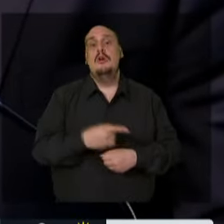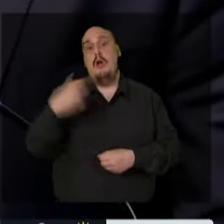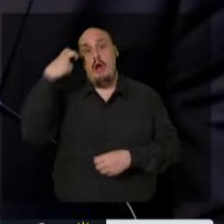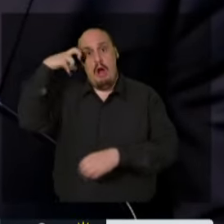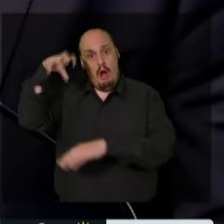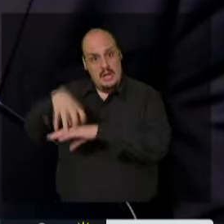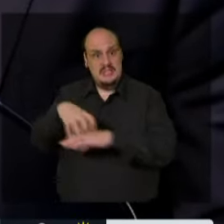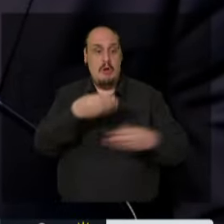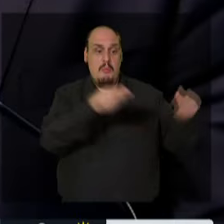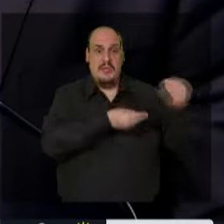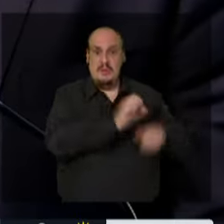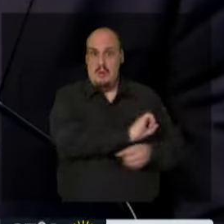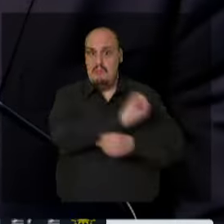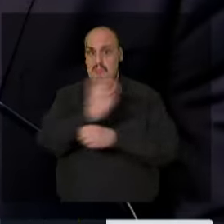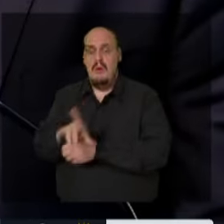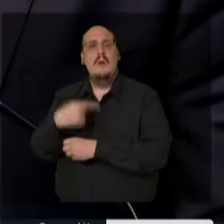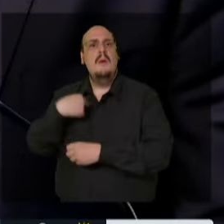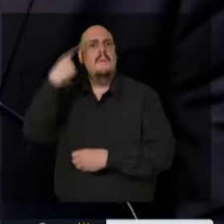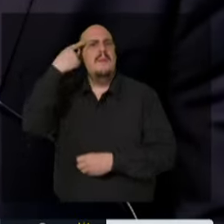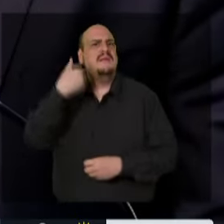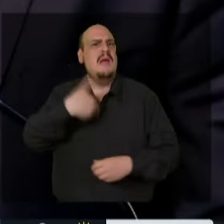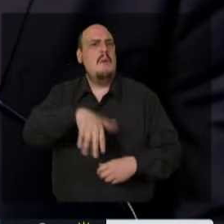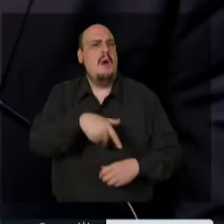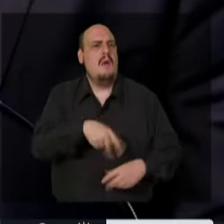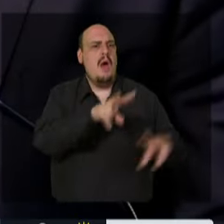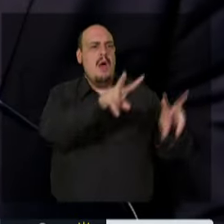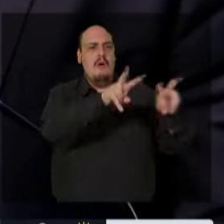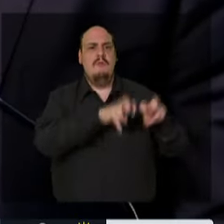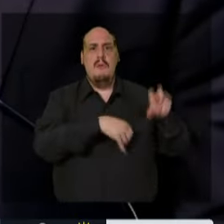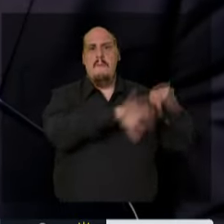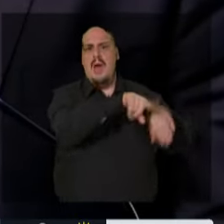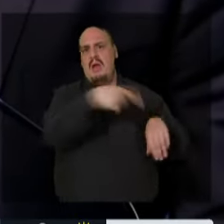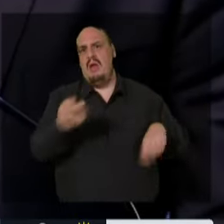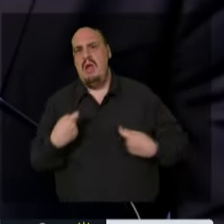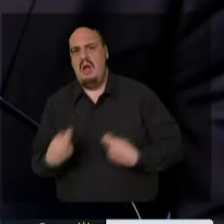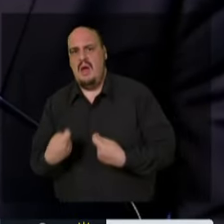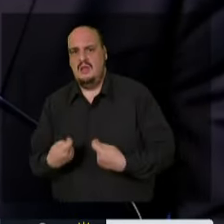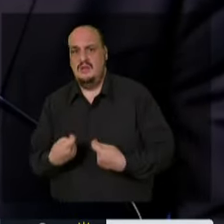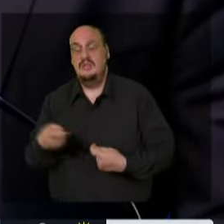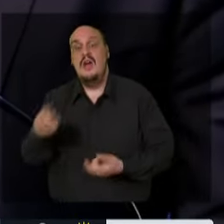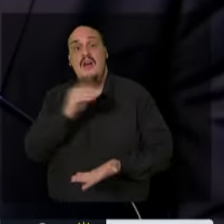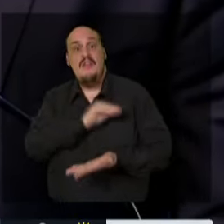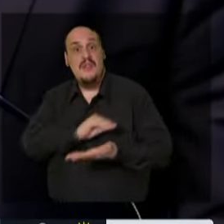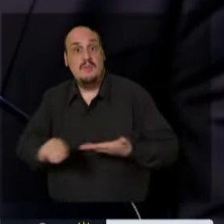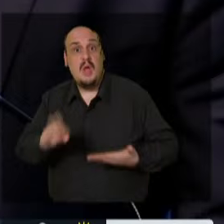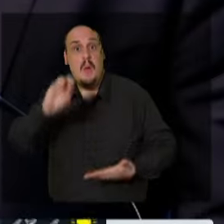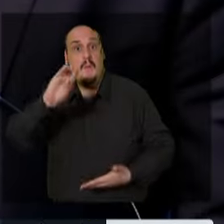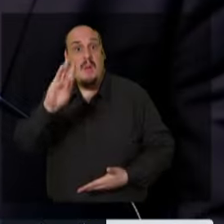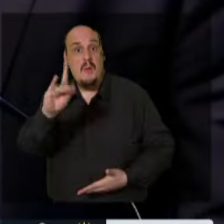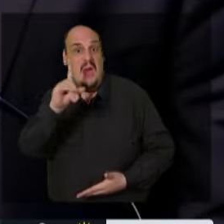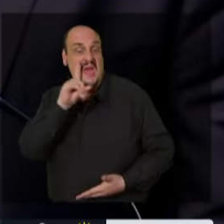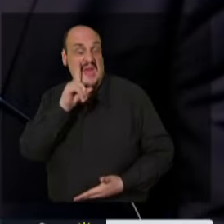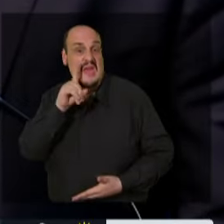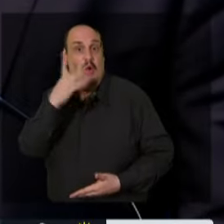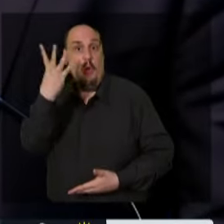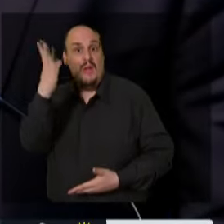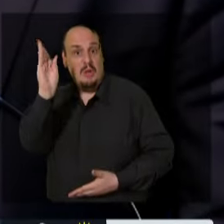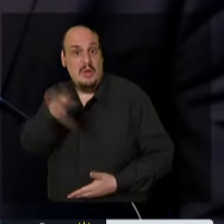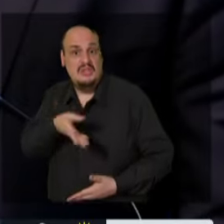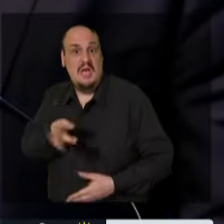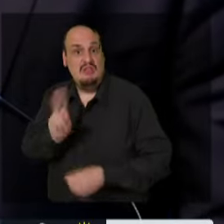tiene la chance del superávit. Si los diputados, en lugar de defender el 4,8 del PBI, que va en